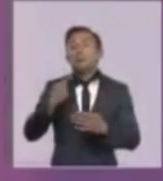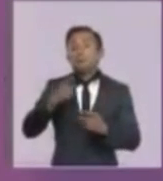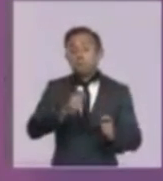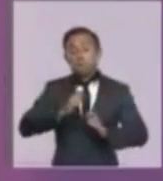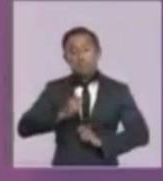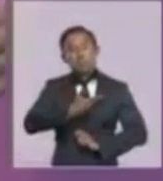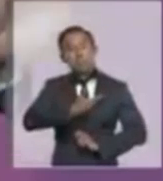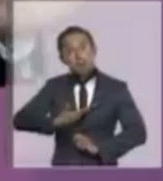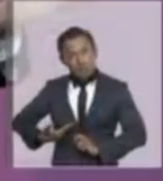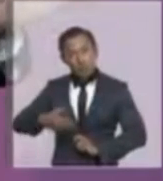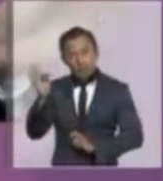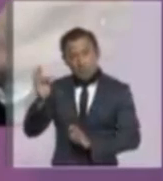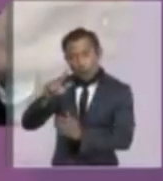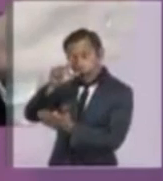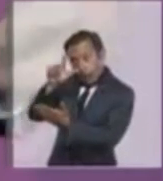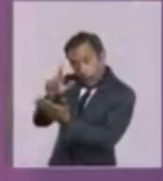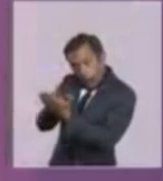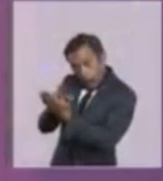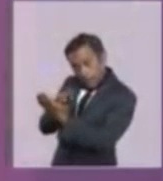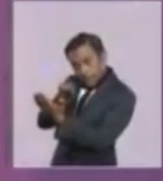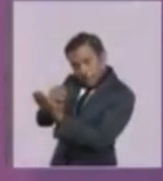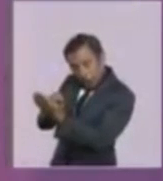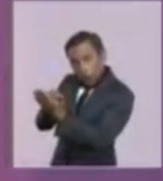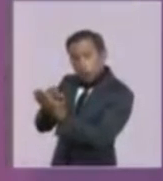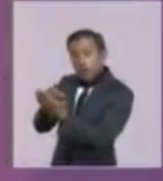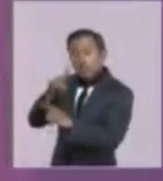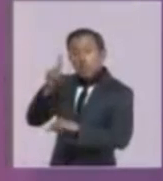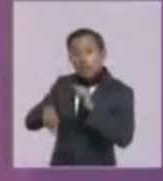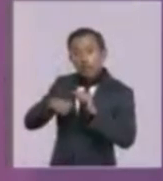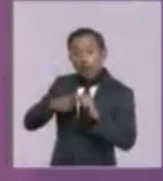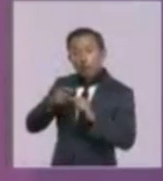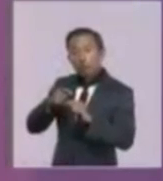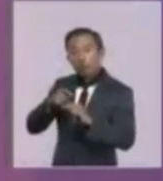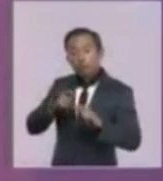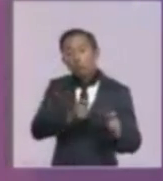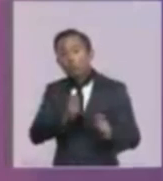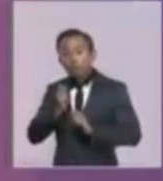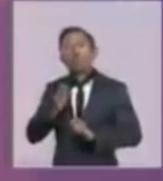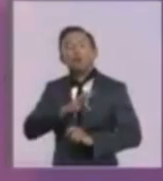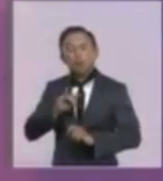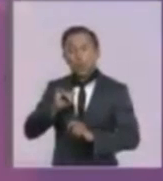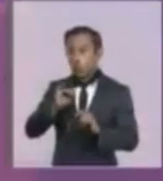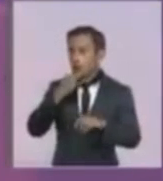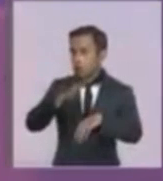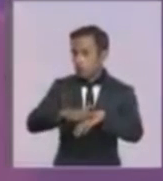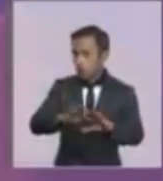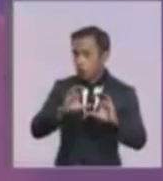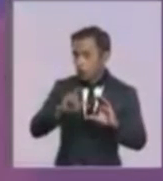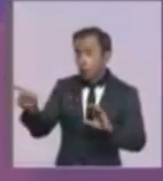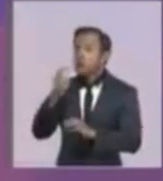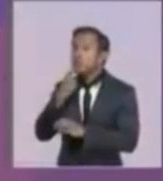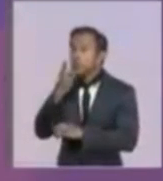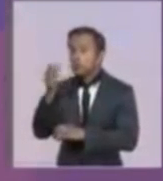esté legislada. Cuidado con las trampas de López Obrador. Lo que él dice es, el pueblo pone, el pueblo quita,